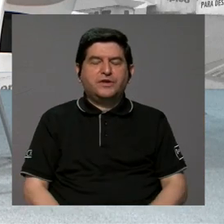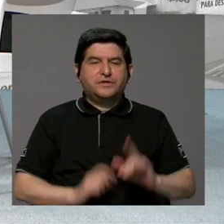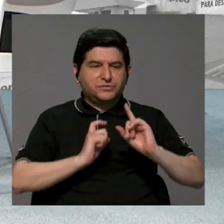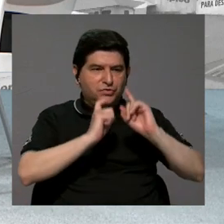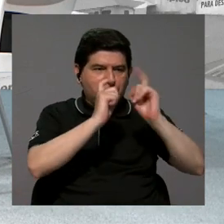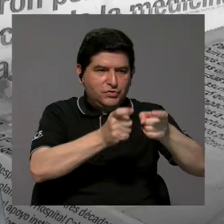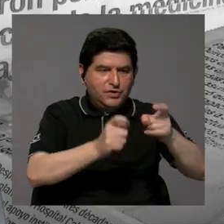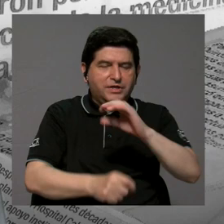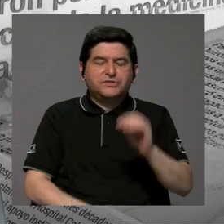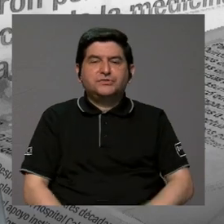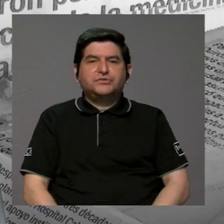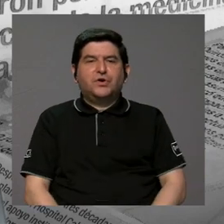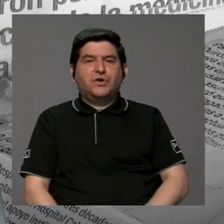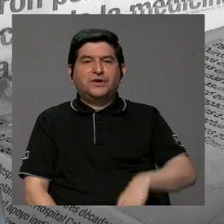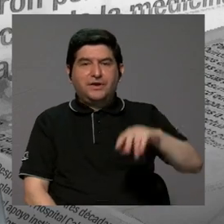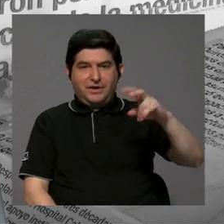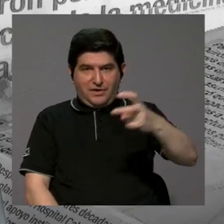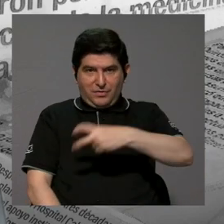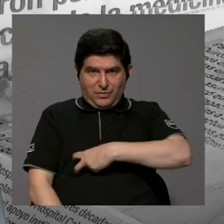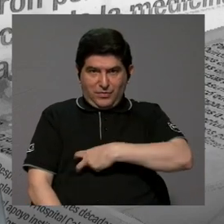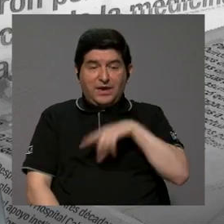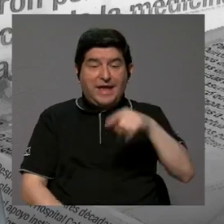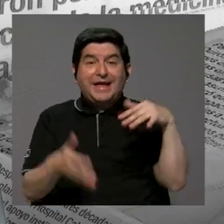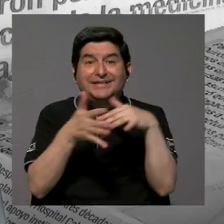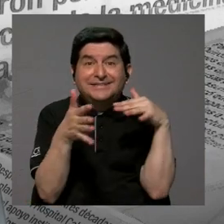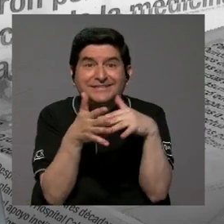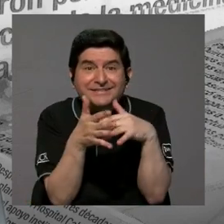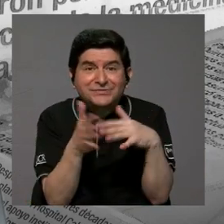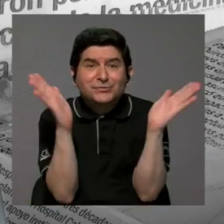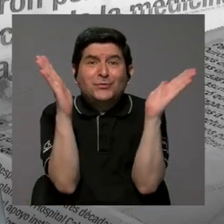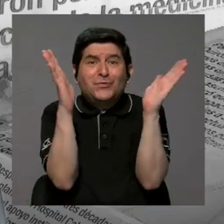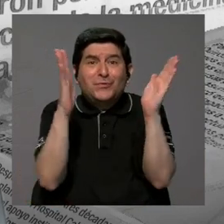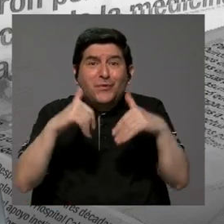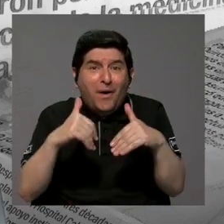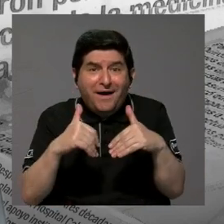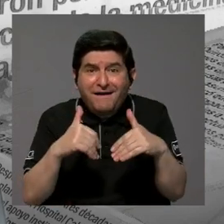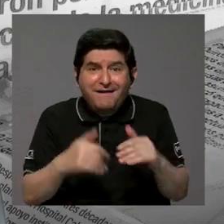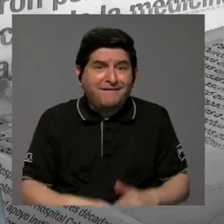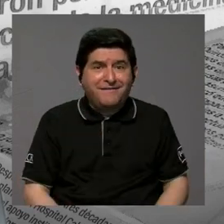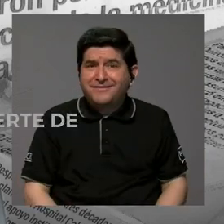y trasplante, en ese estudio